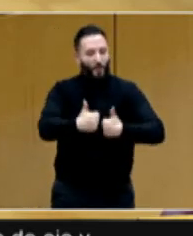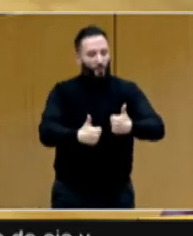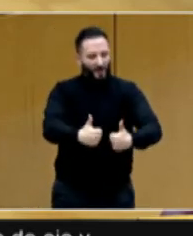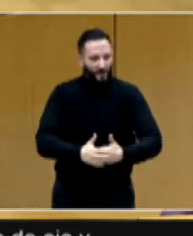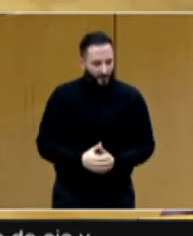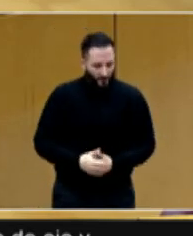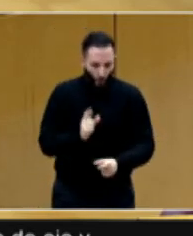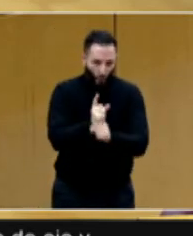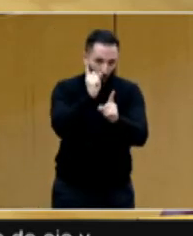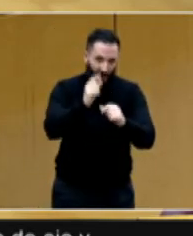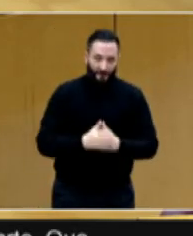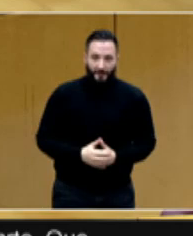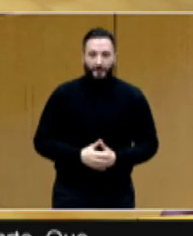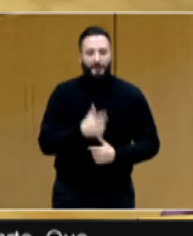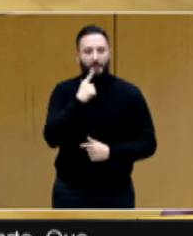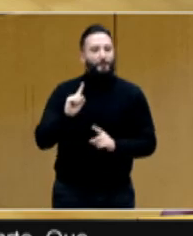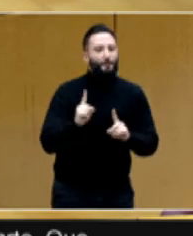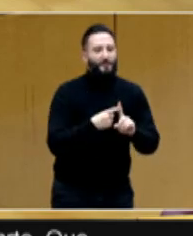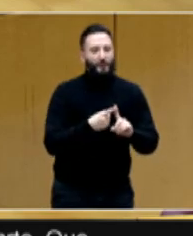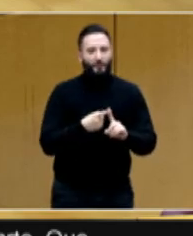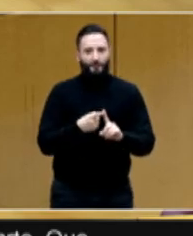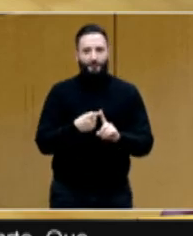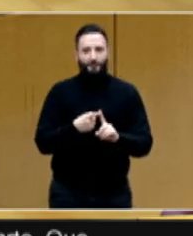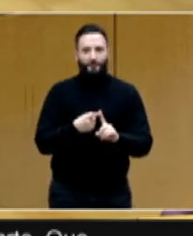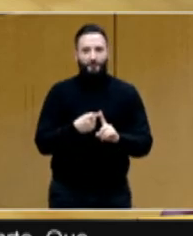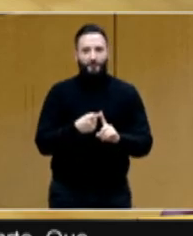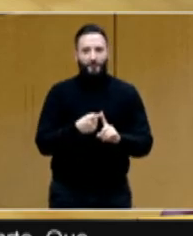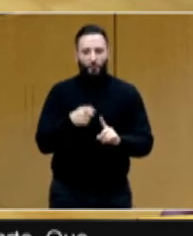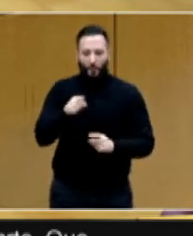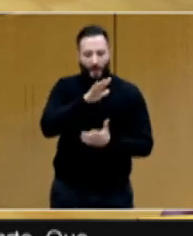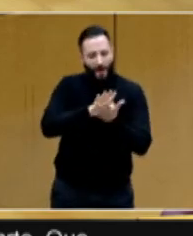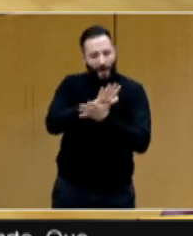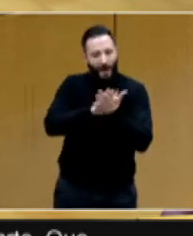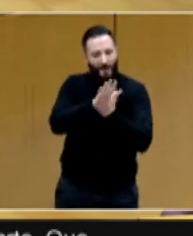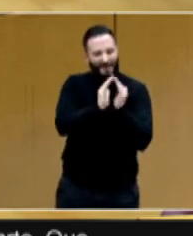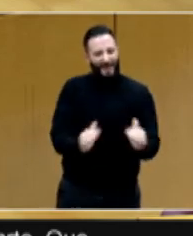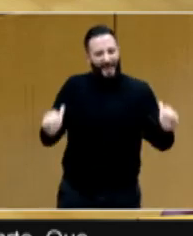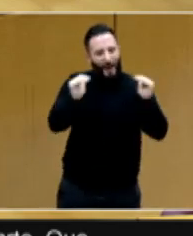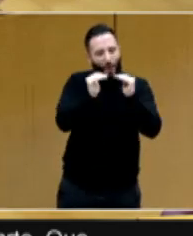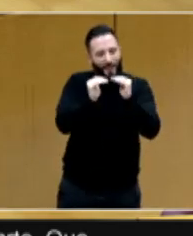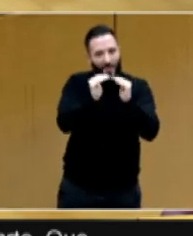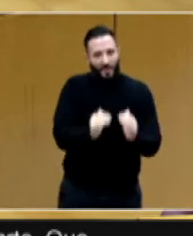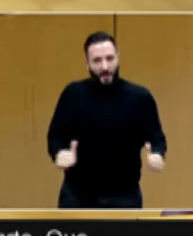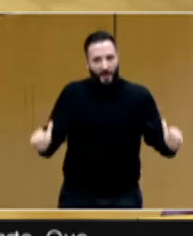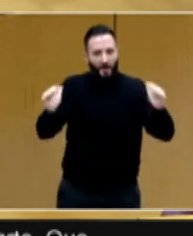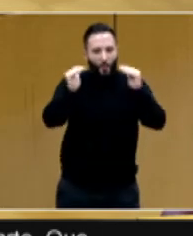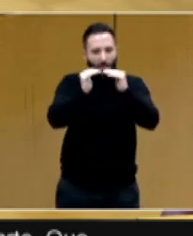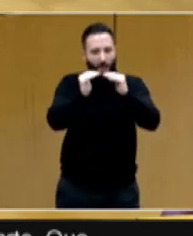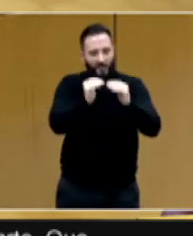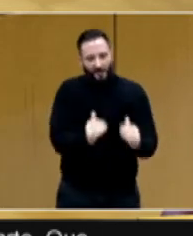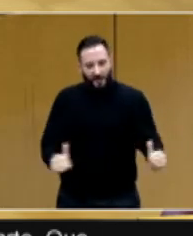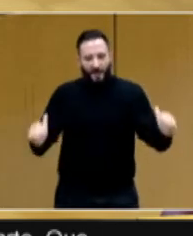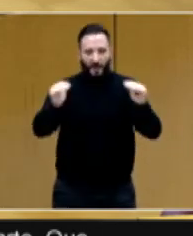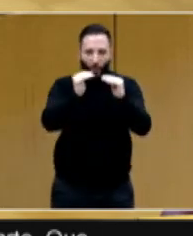en primer lugar hablas mucho de igualdad Chau chau chau chau chau